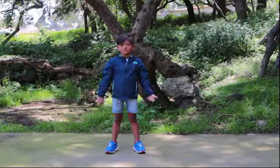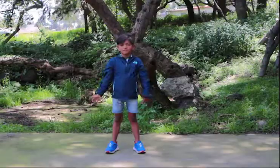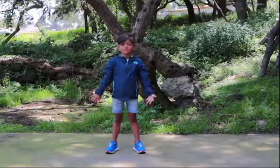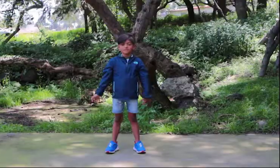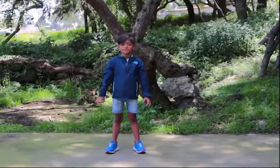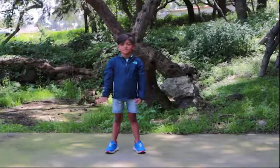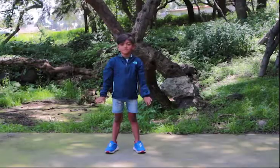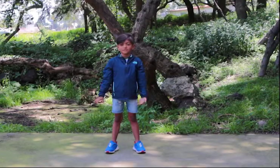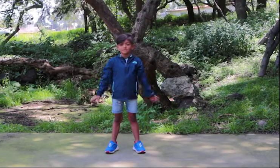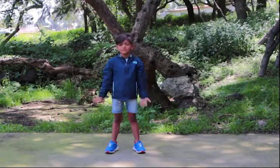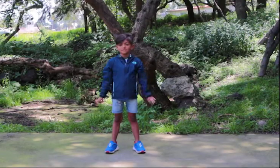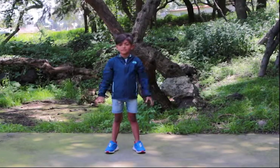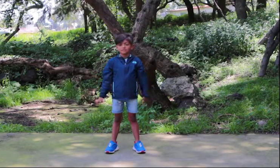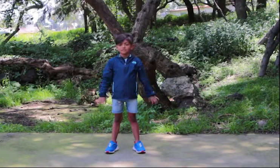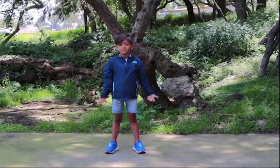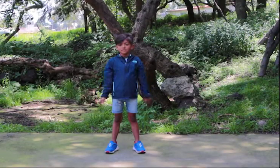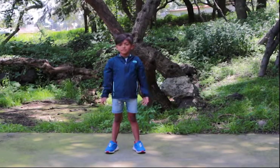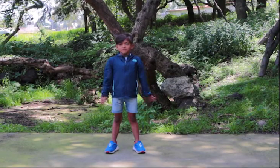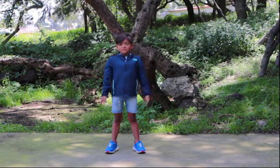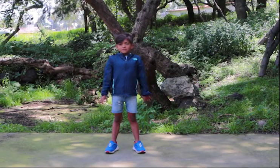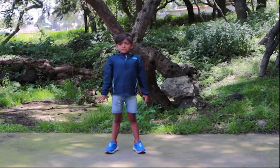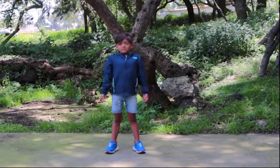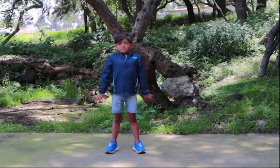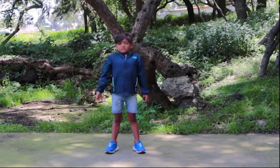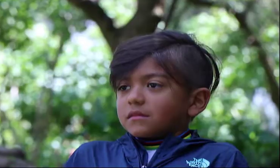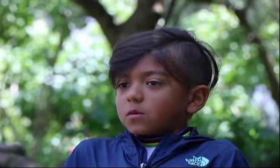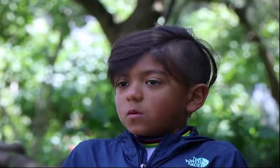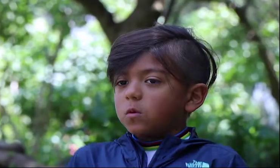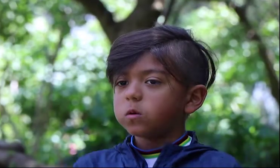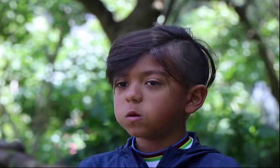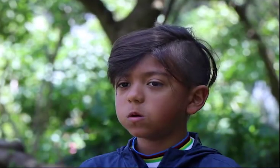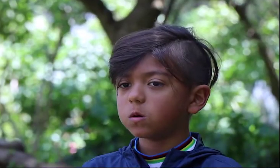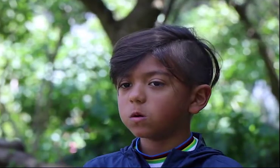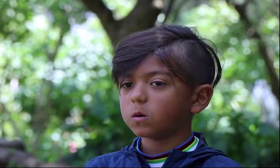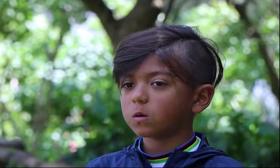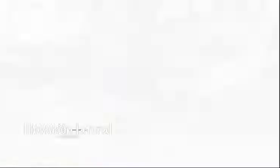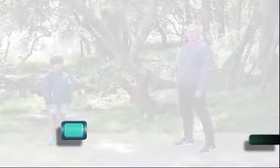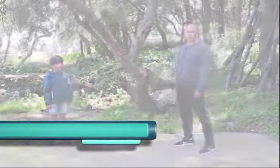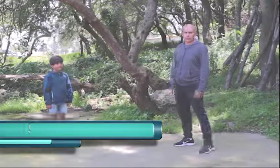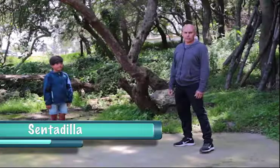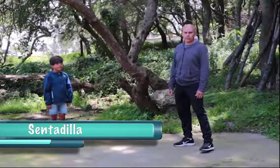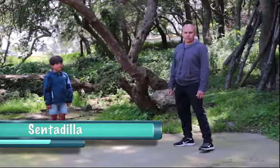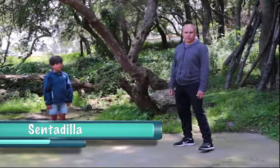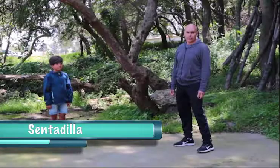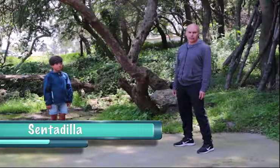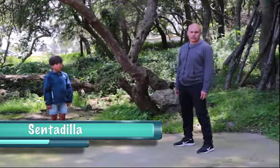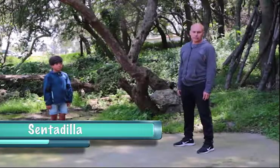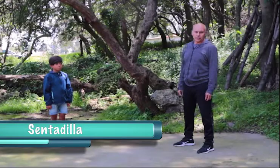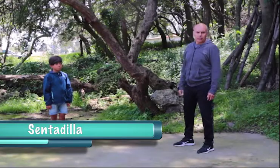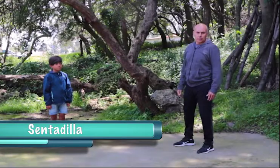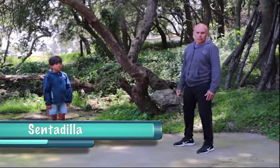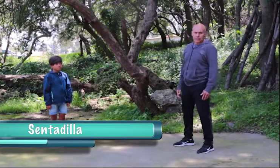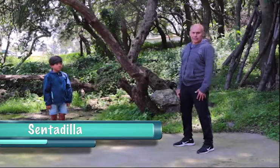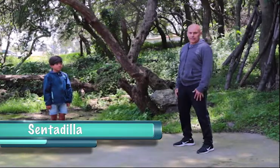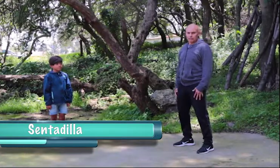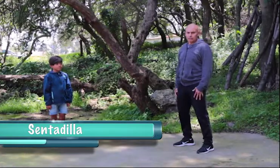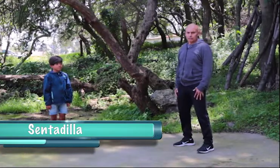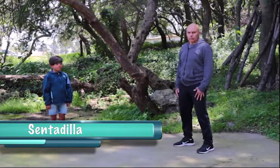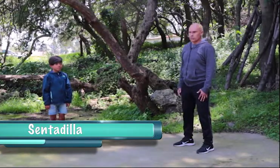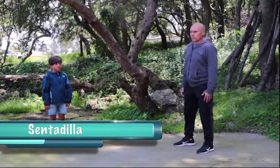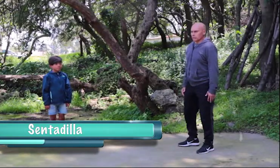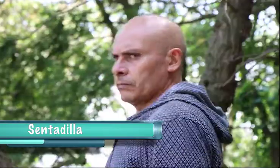brazos para descansar. Respiramos, respiramos. Ok, vamos a trabajar